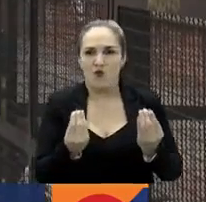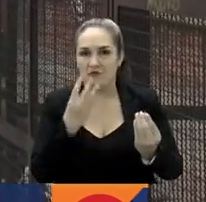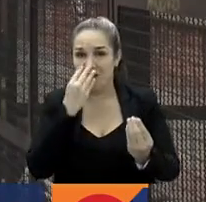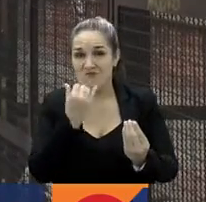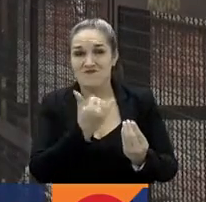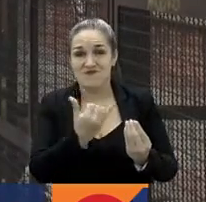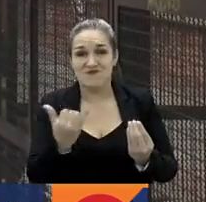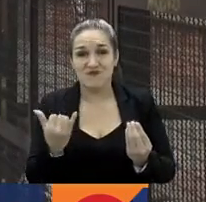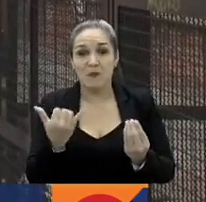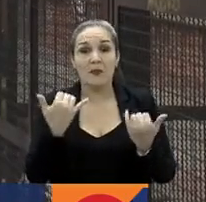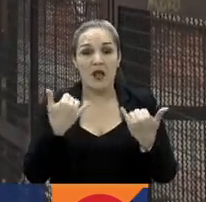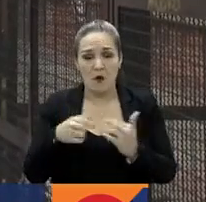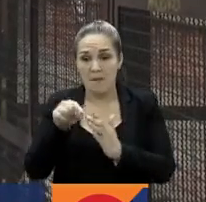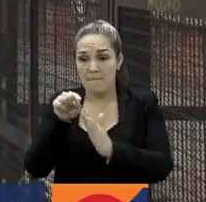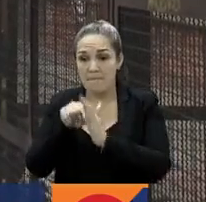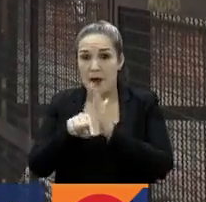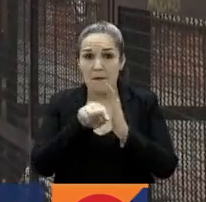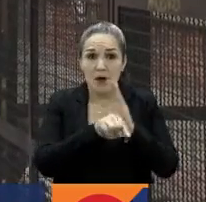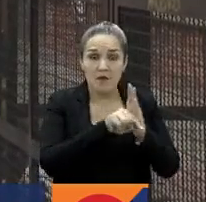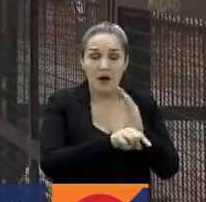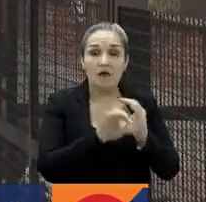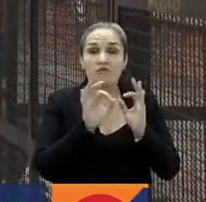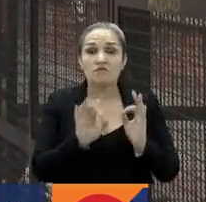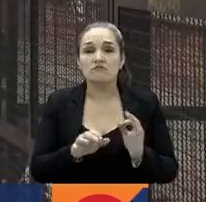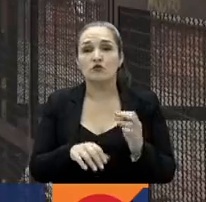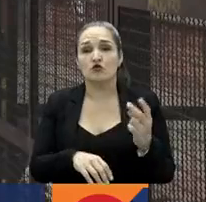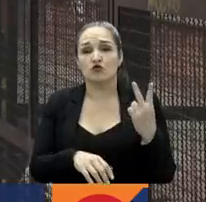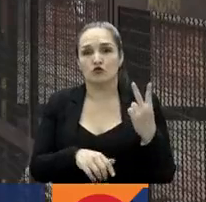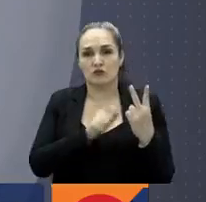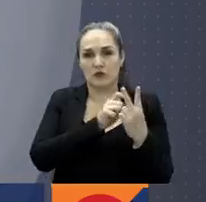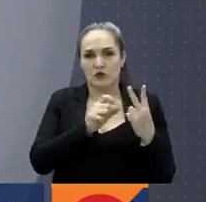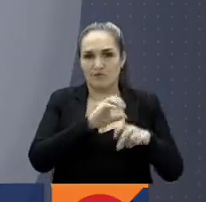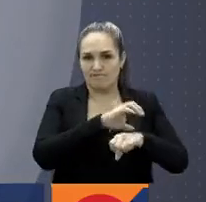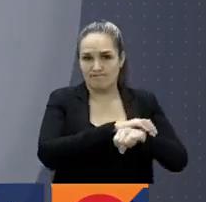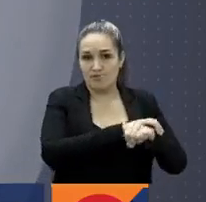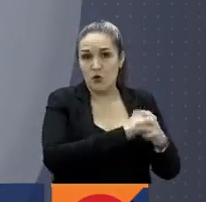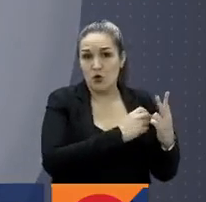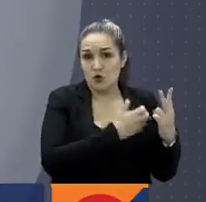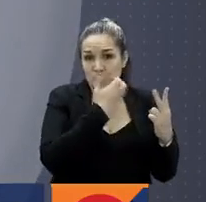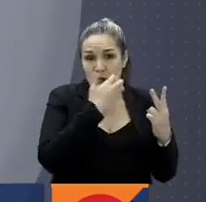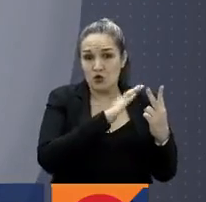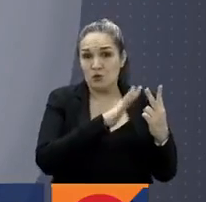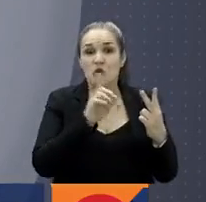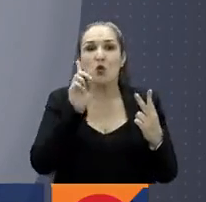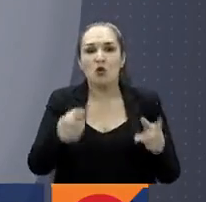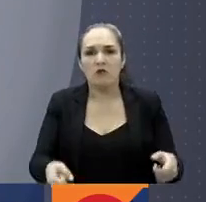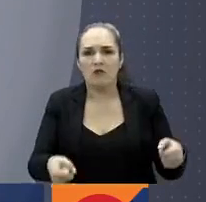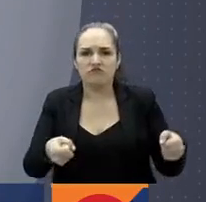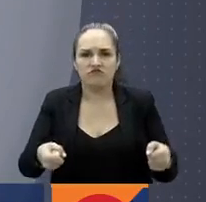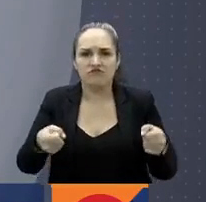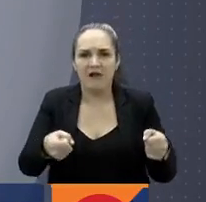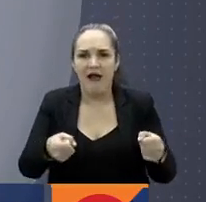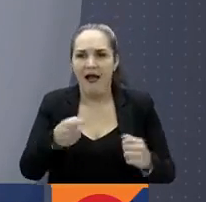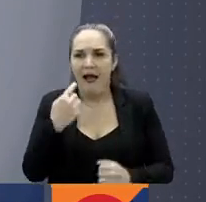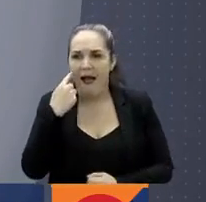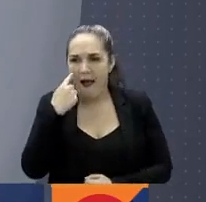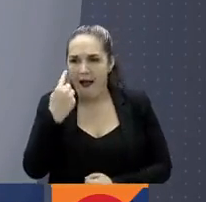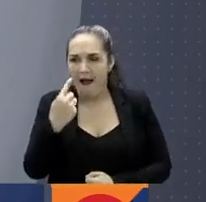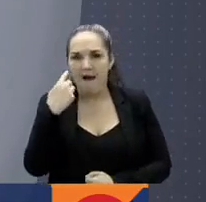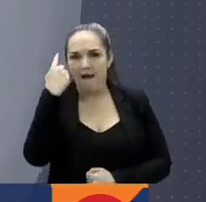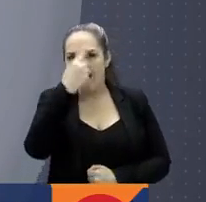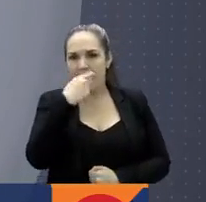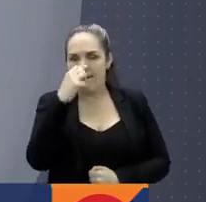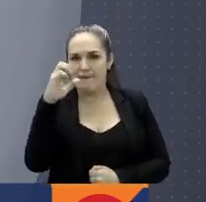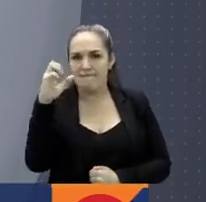homicidios hasta el momento sólo dos personas han sido capturadas luego de que abandonaran en una carreta el cuerpo de un hombre con signos